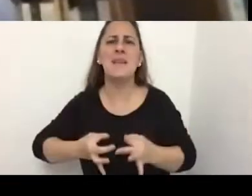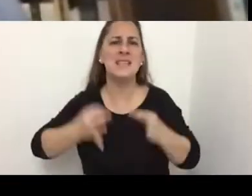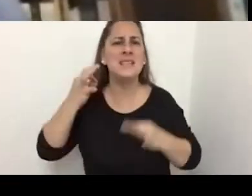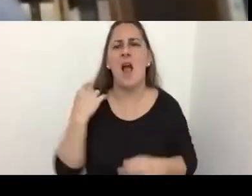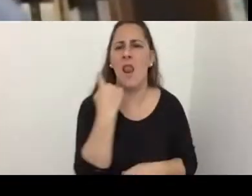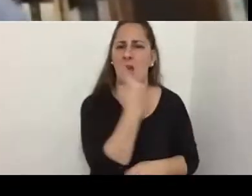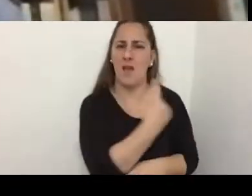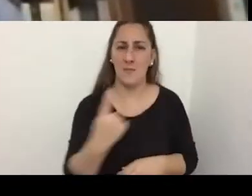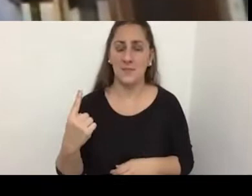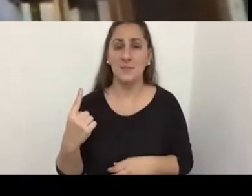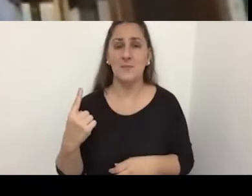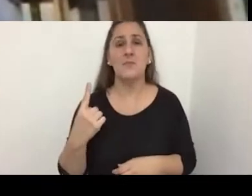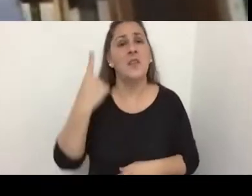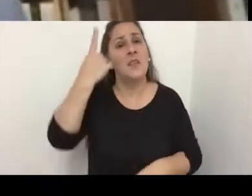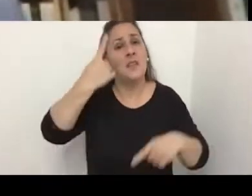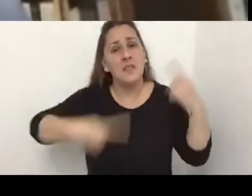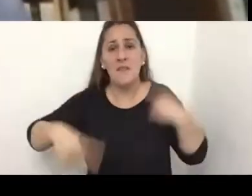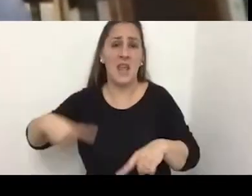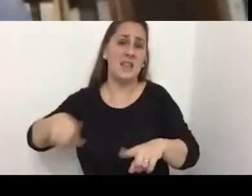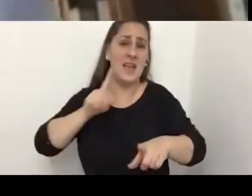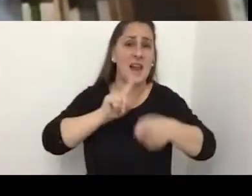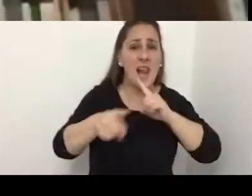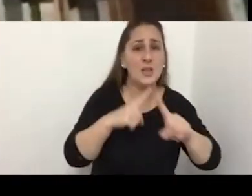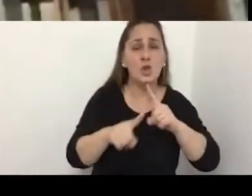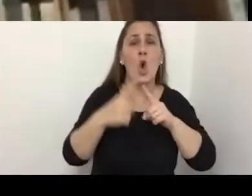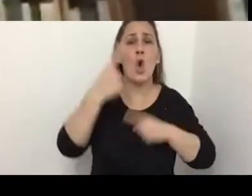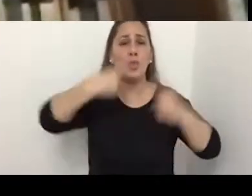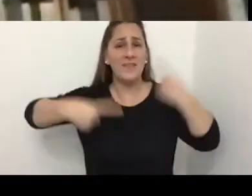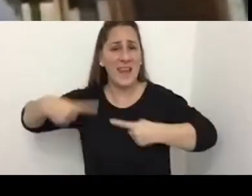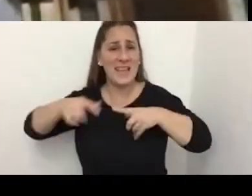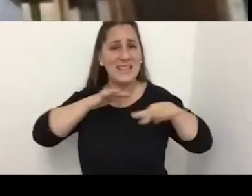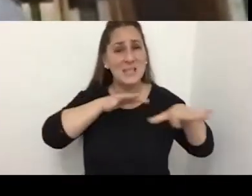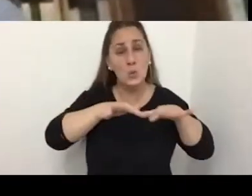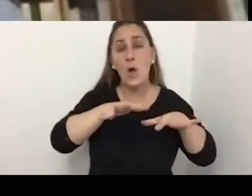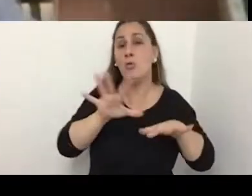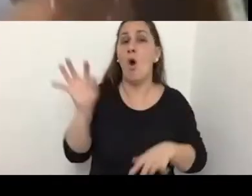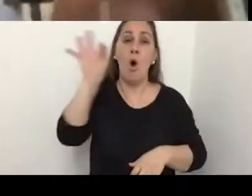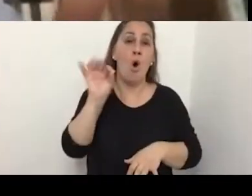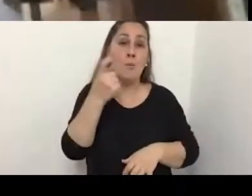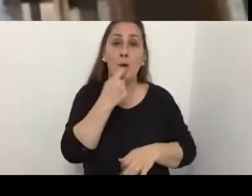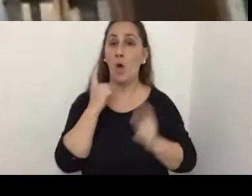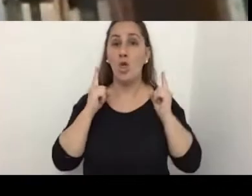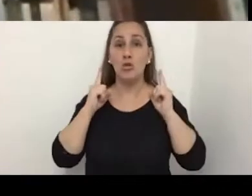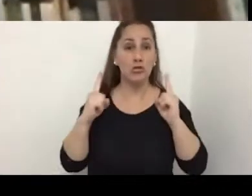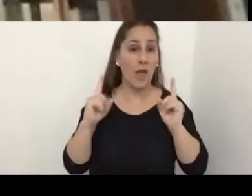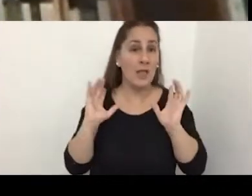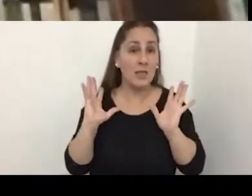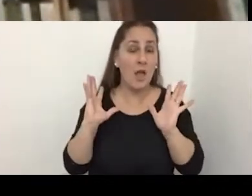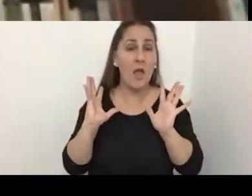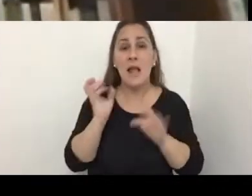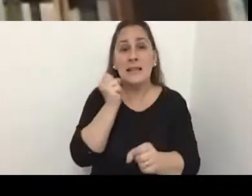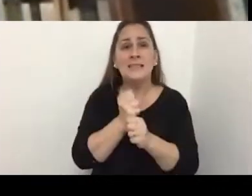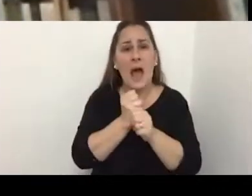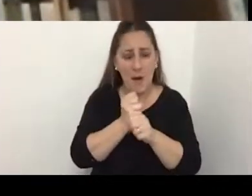que requieren distintas relaciones, distintas situaciones, o ser docente, los riesgos del trabajo son